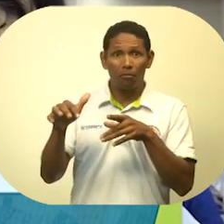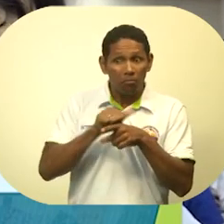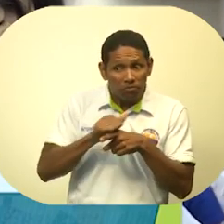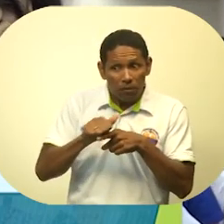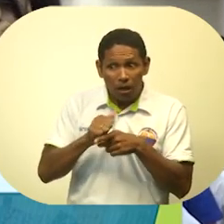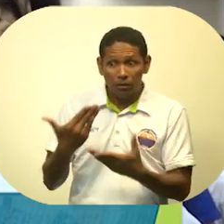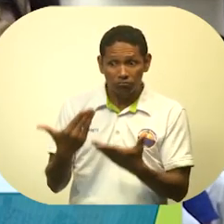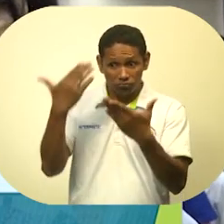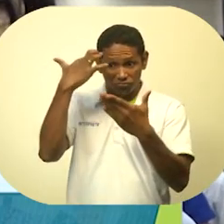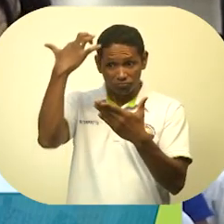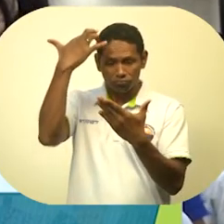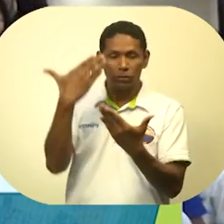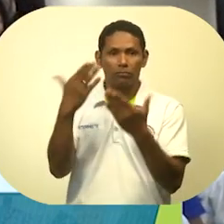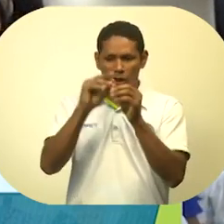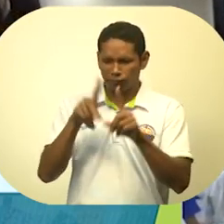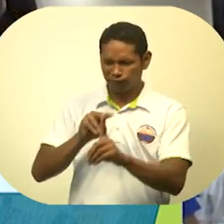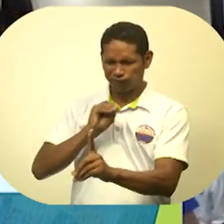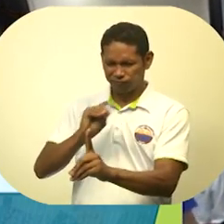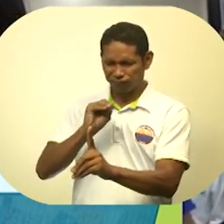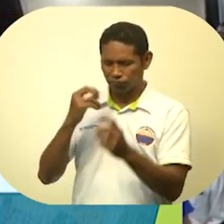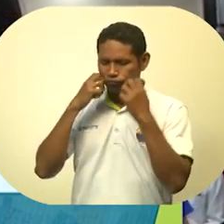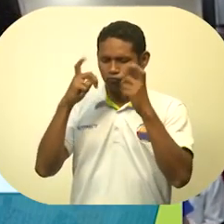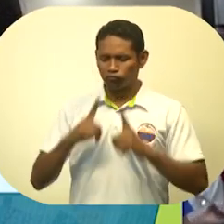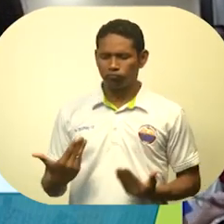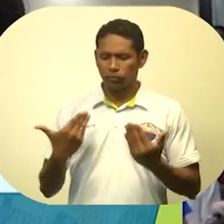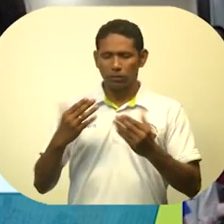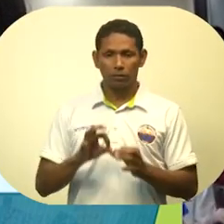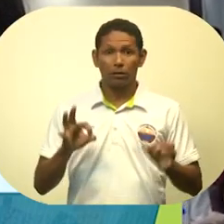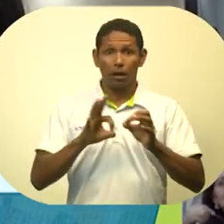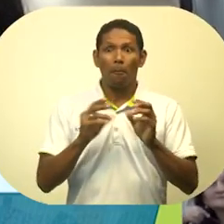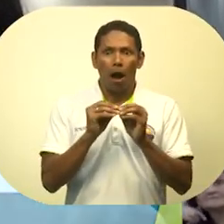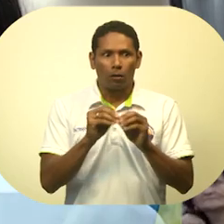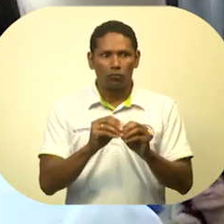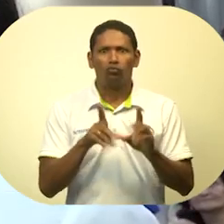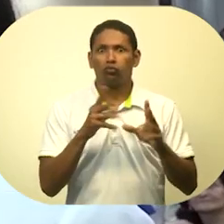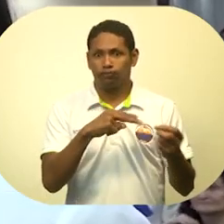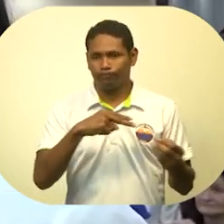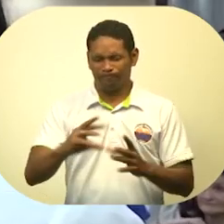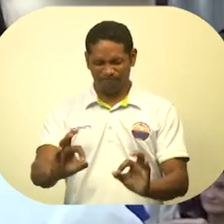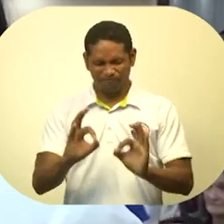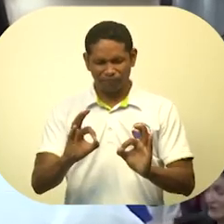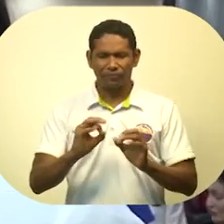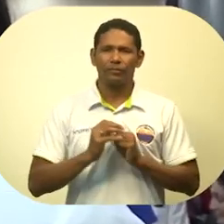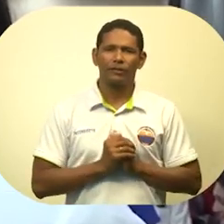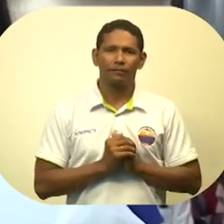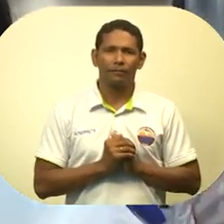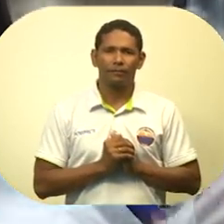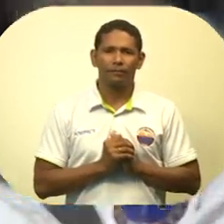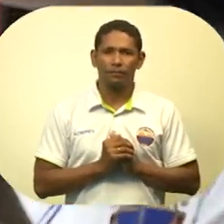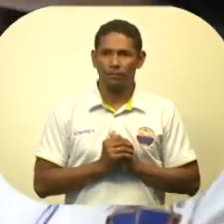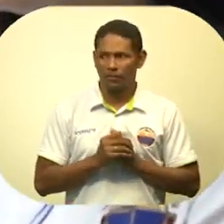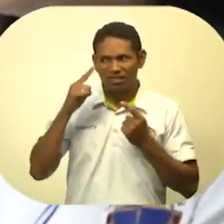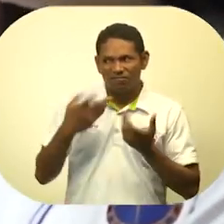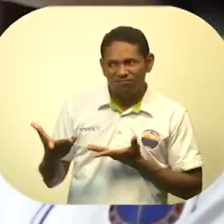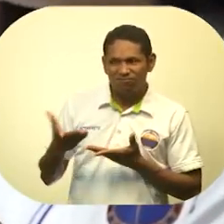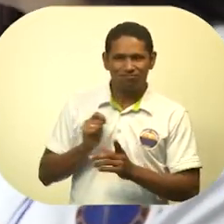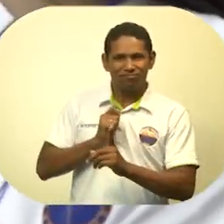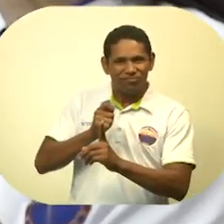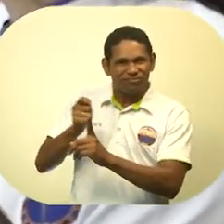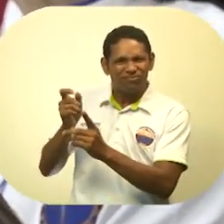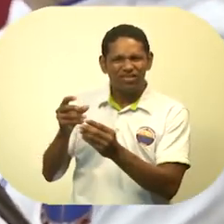en el tema de práctica, en el tema de la formación personal y sobre todo la calidad en educación que tiene. Este tipo